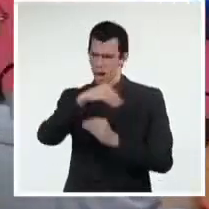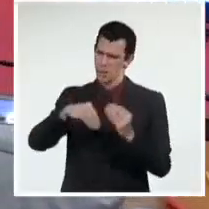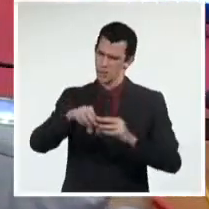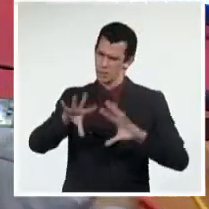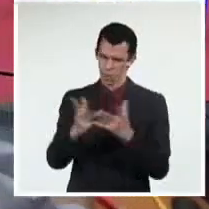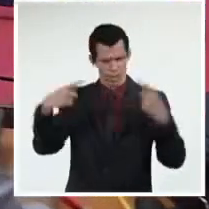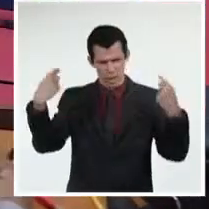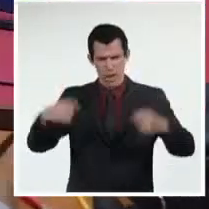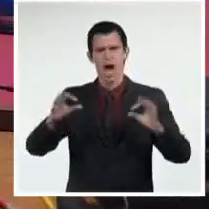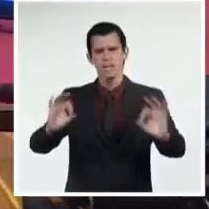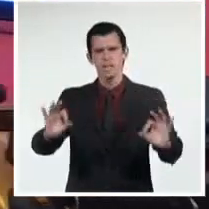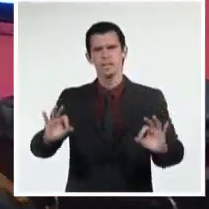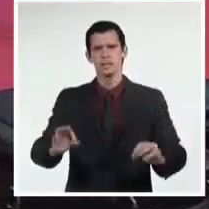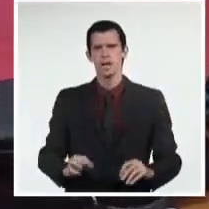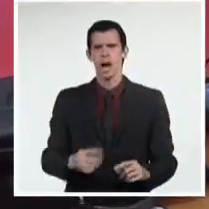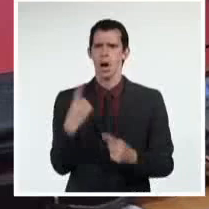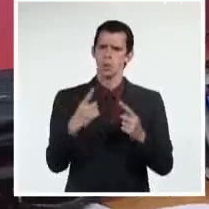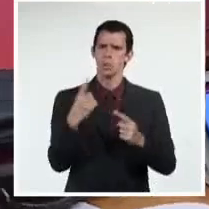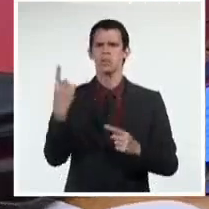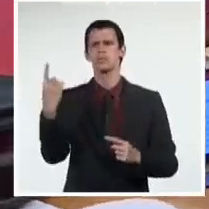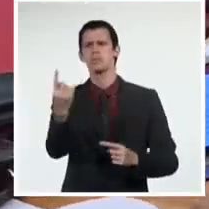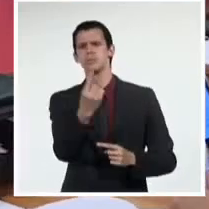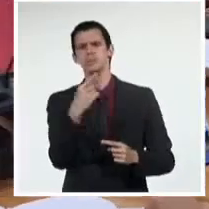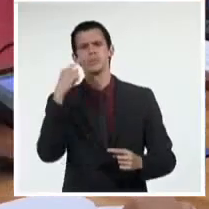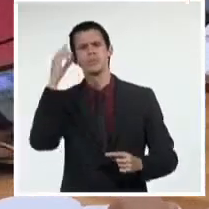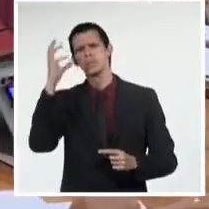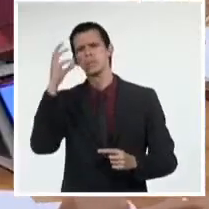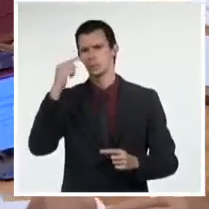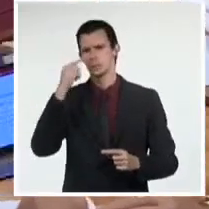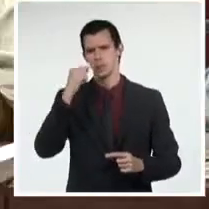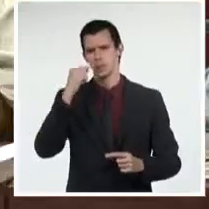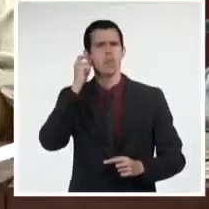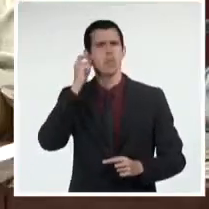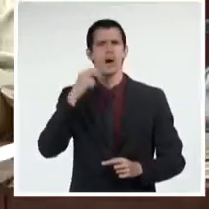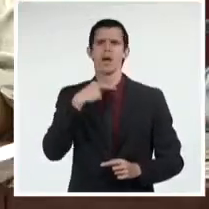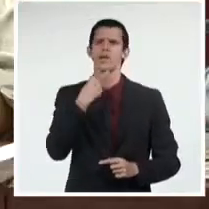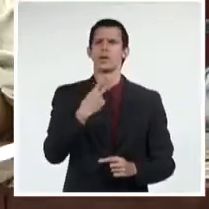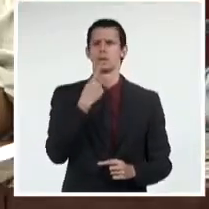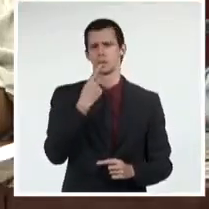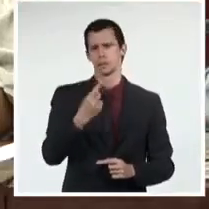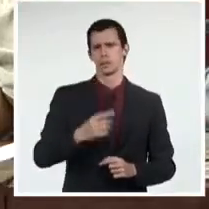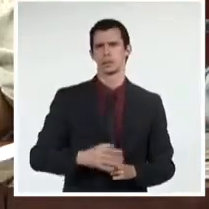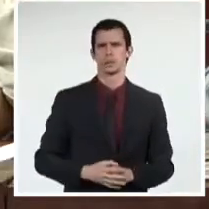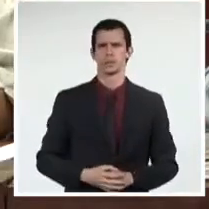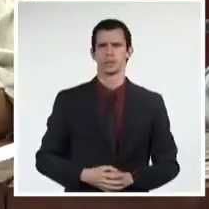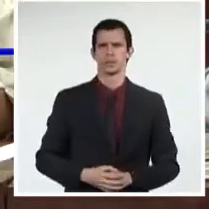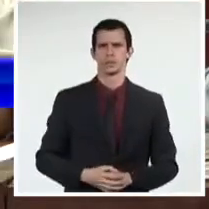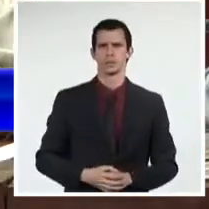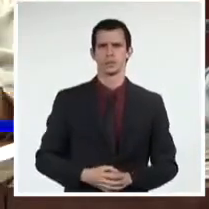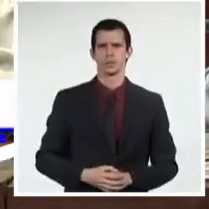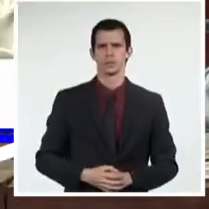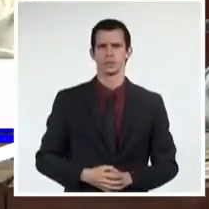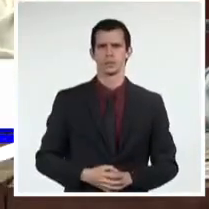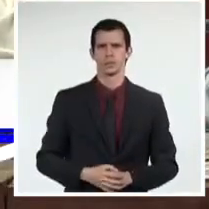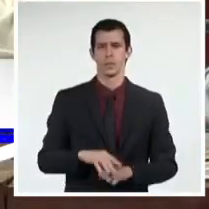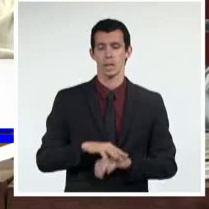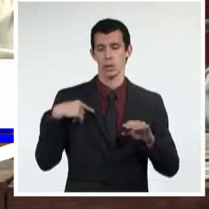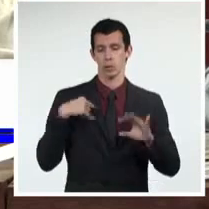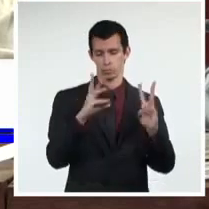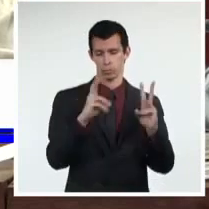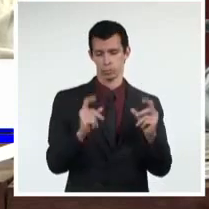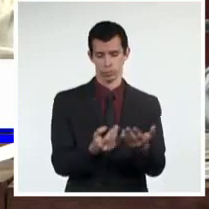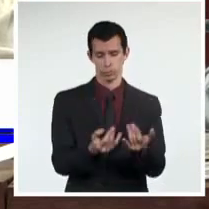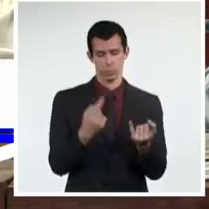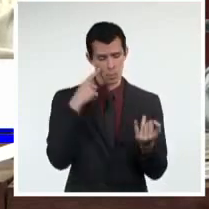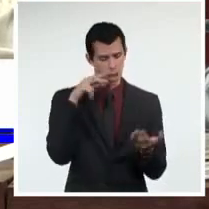integrantes del Consejo expusieron sus criterios. Los datos confirman un desplazamiento de la migración interna hacia las